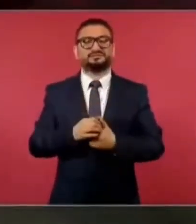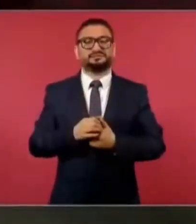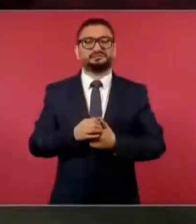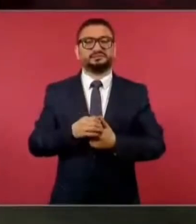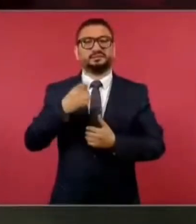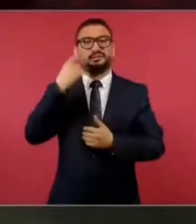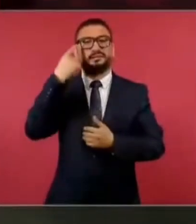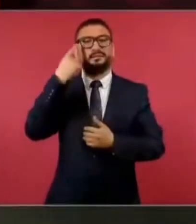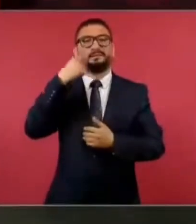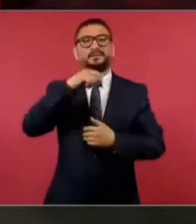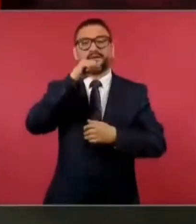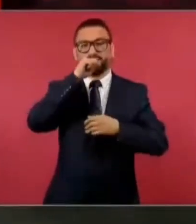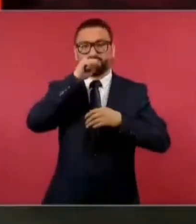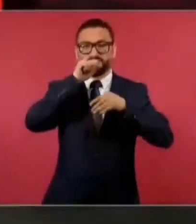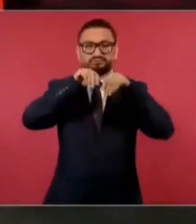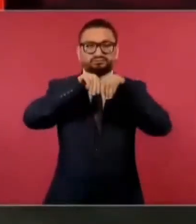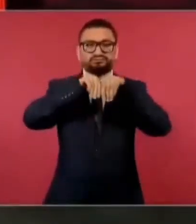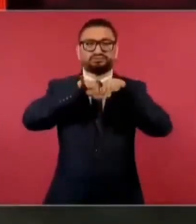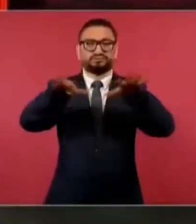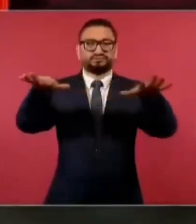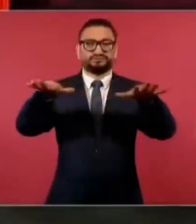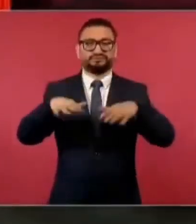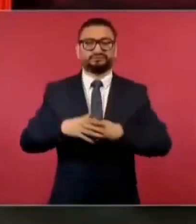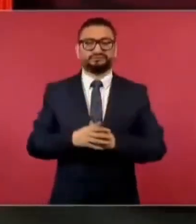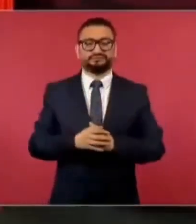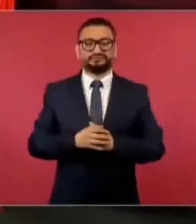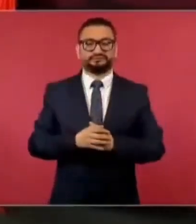de la publicidad.